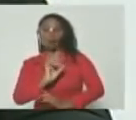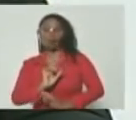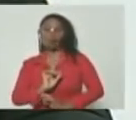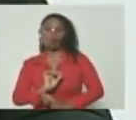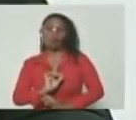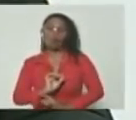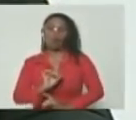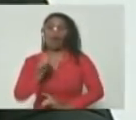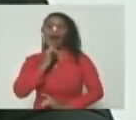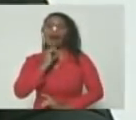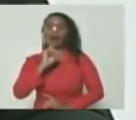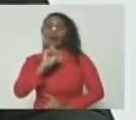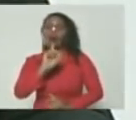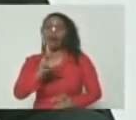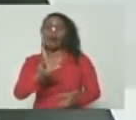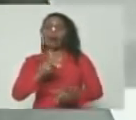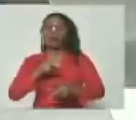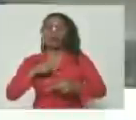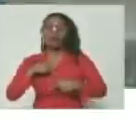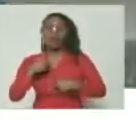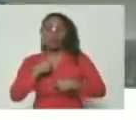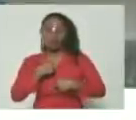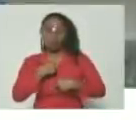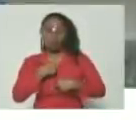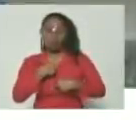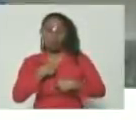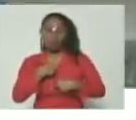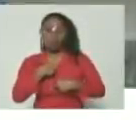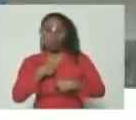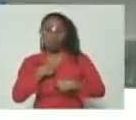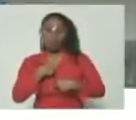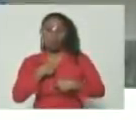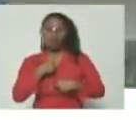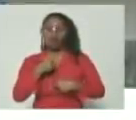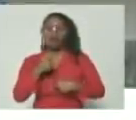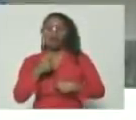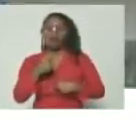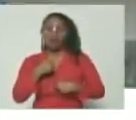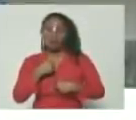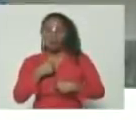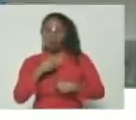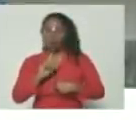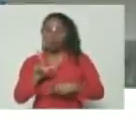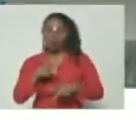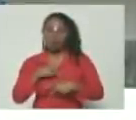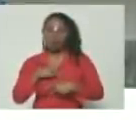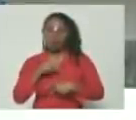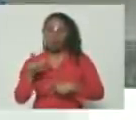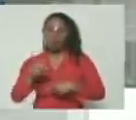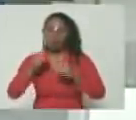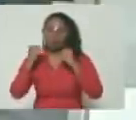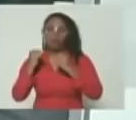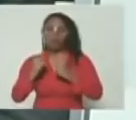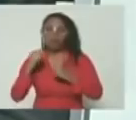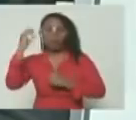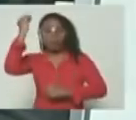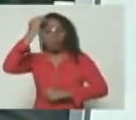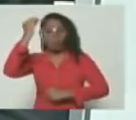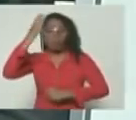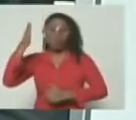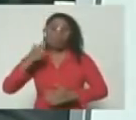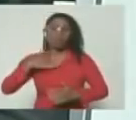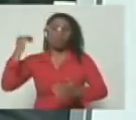A quien no le acepto invitación, yo por lo menos, es a los extremistas que están pensando en